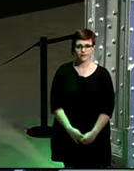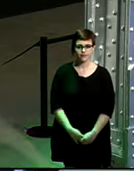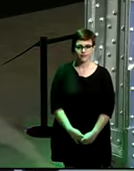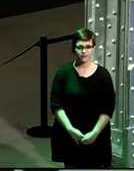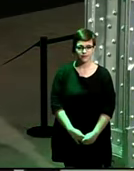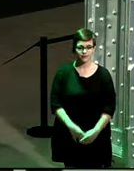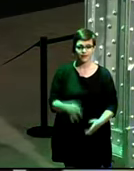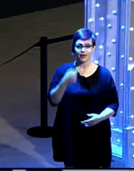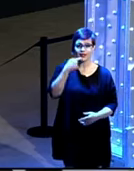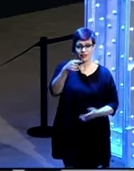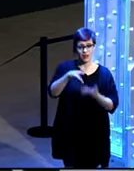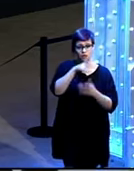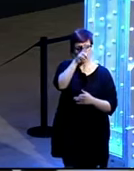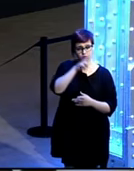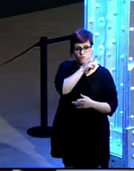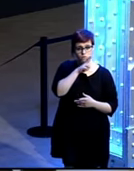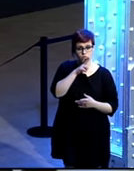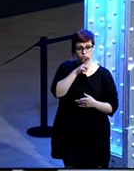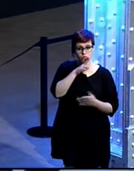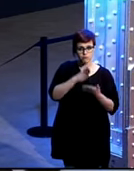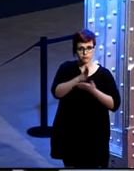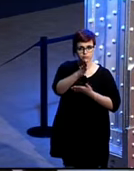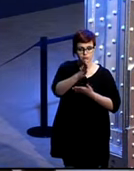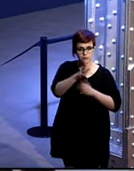Dile a tus padres que vengan a hablar conmigo. Tengo una oportunidad.